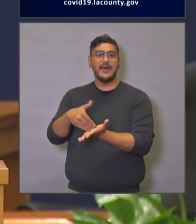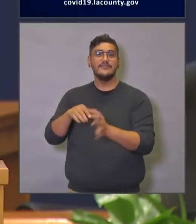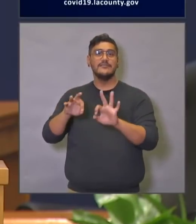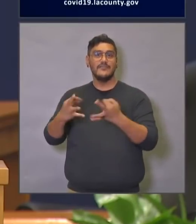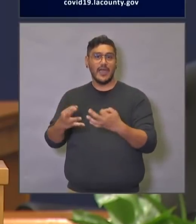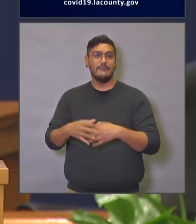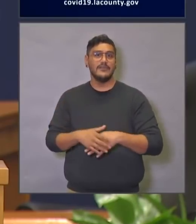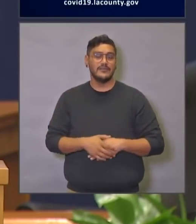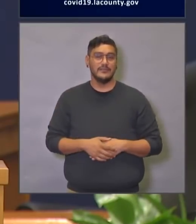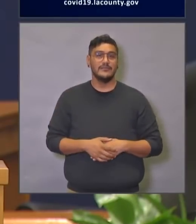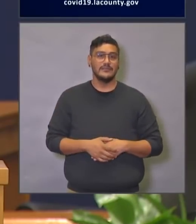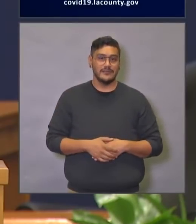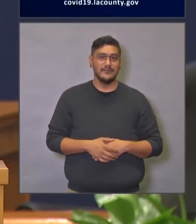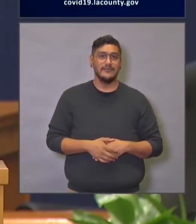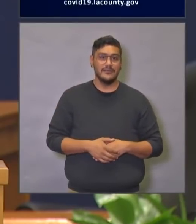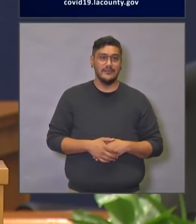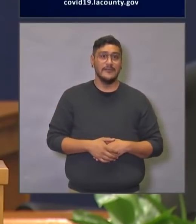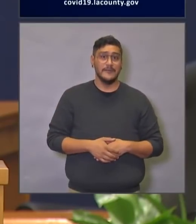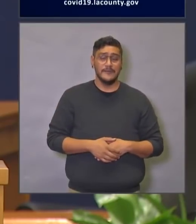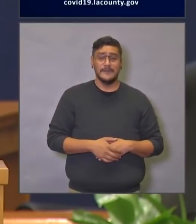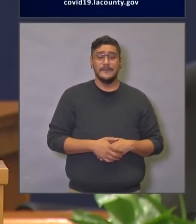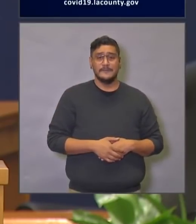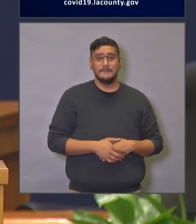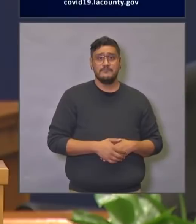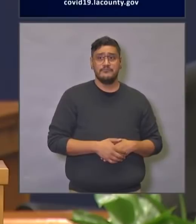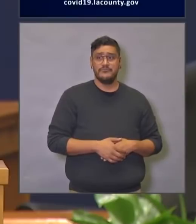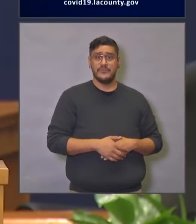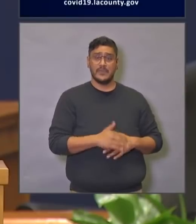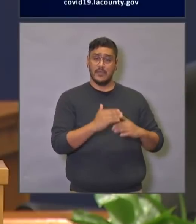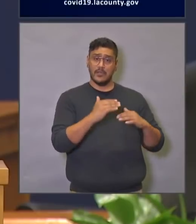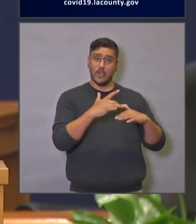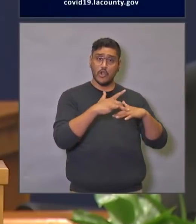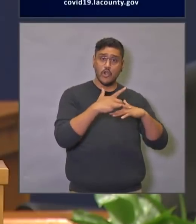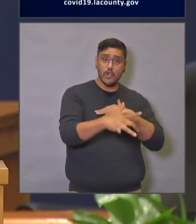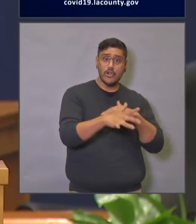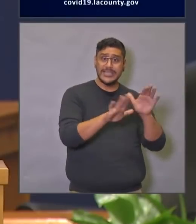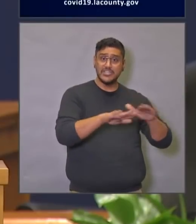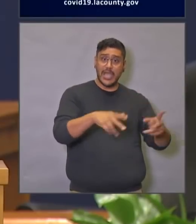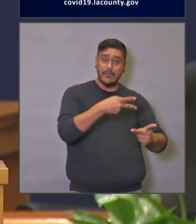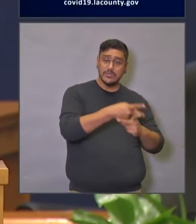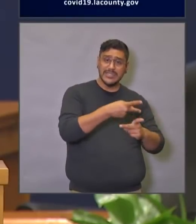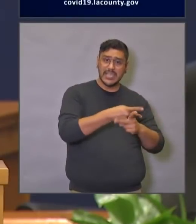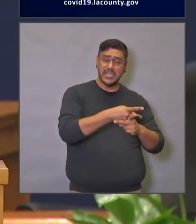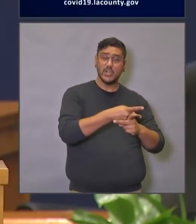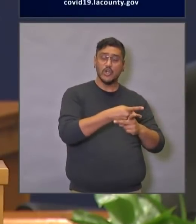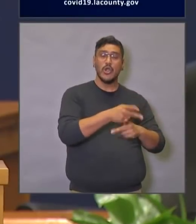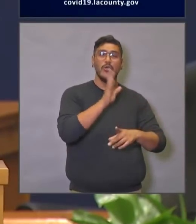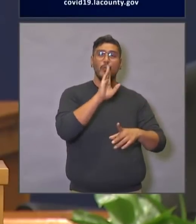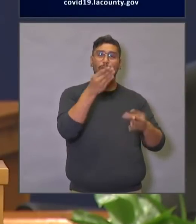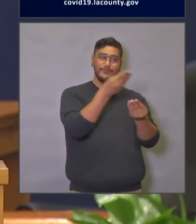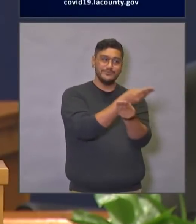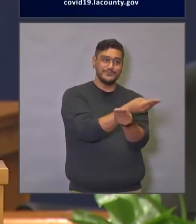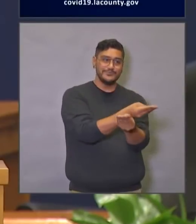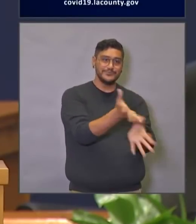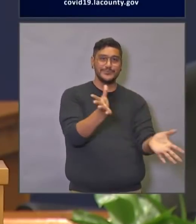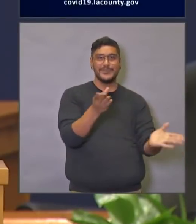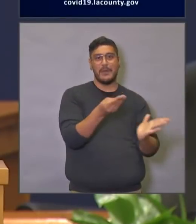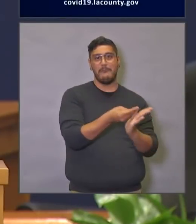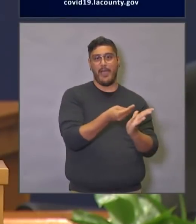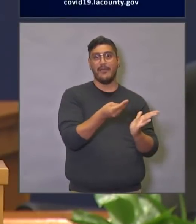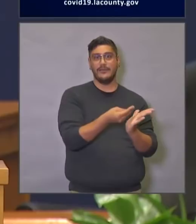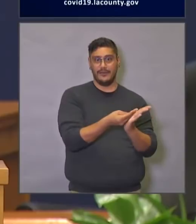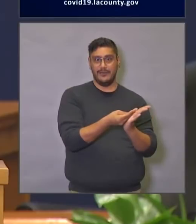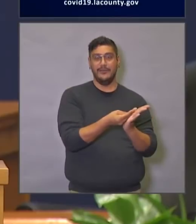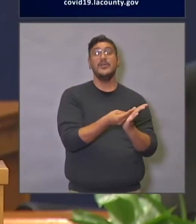La Oficina para el Avance del Cuidado Temprano y la Educación va a dirigir la distribución de fondos con el equipo de